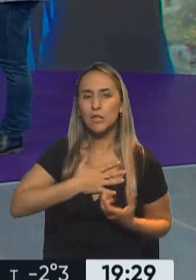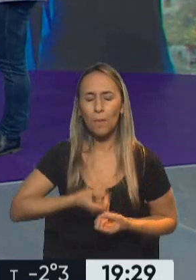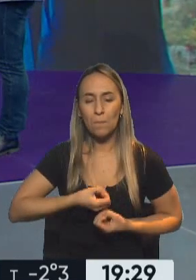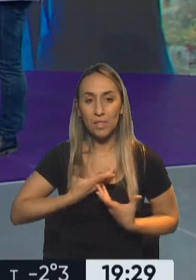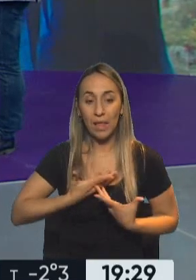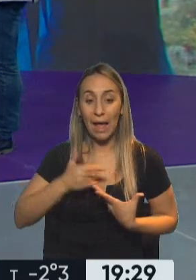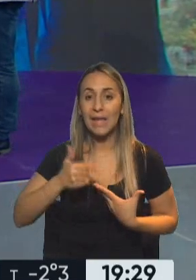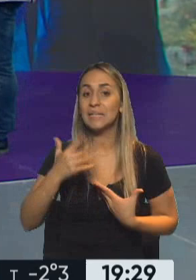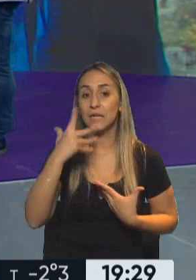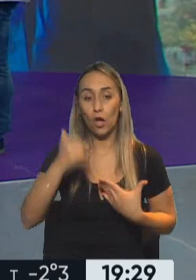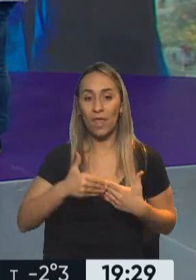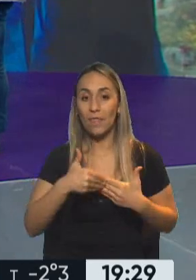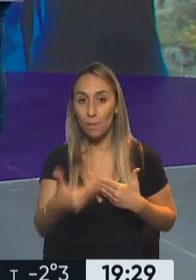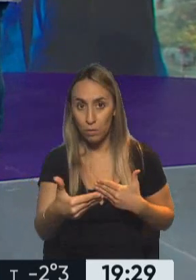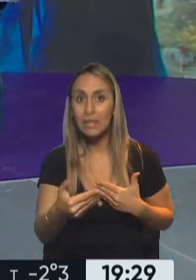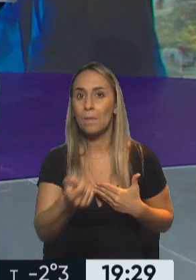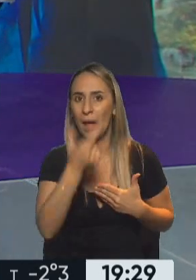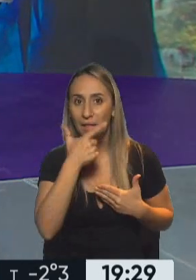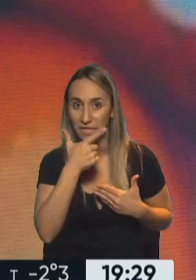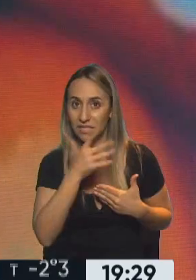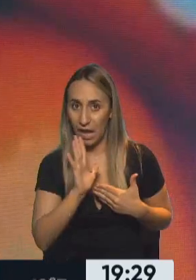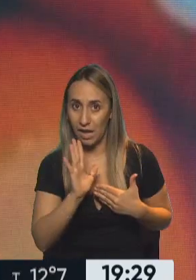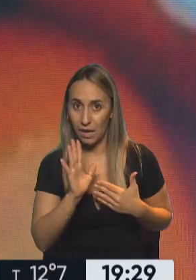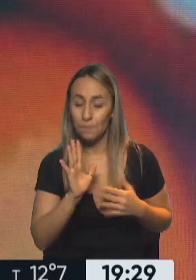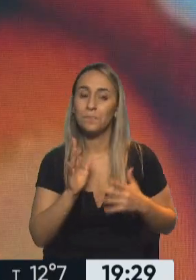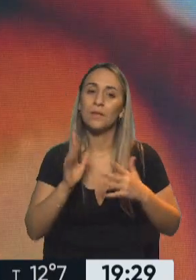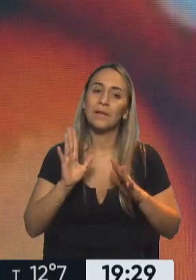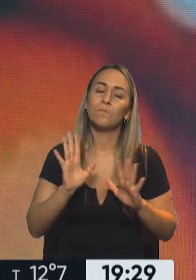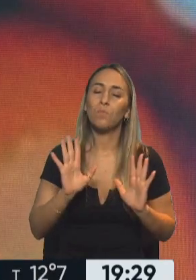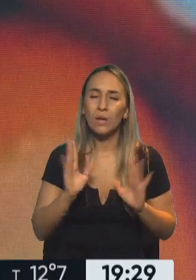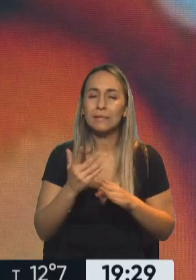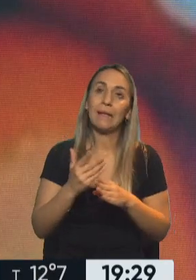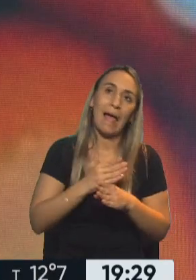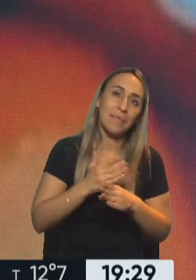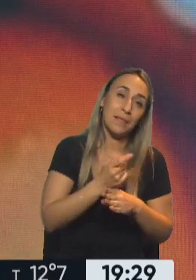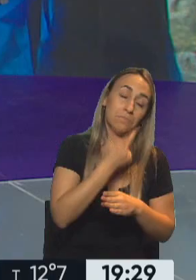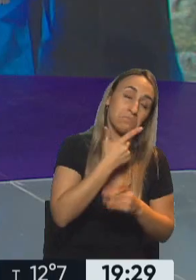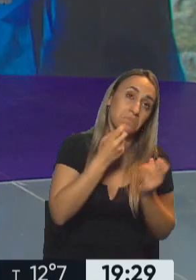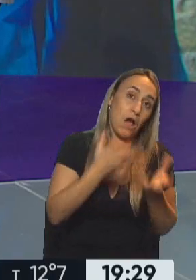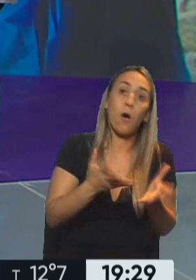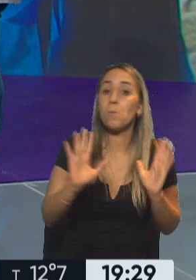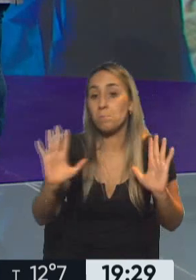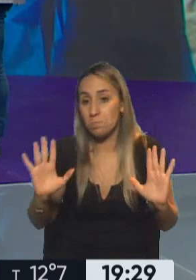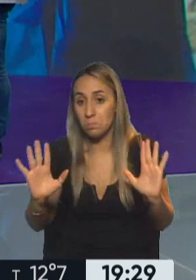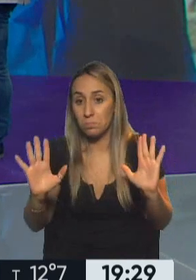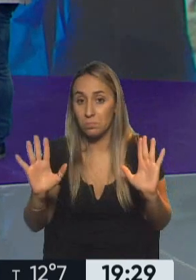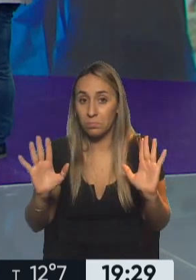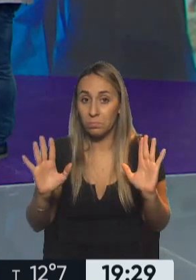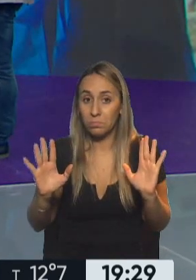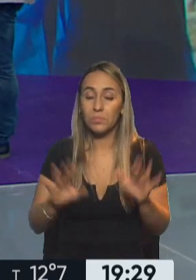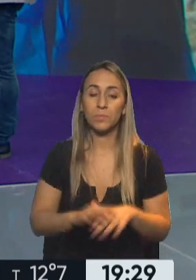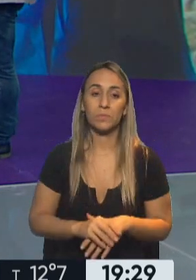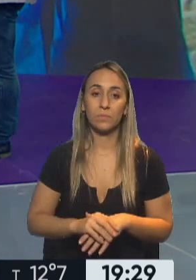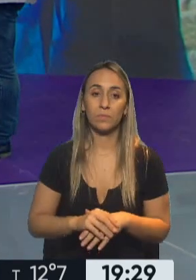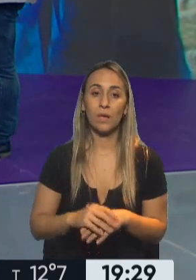de los 5 días. ¿Por qué se hace eso? Quizá puede ser cuanto más previo, mejor. Pues lo va a atender por el mecanismo de acción. Ok.